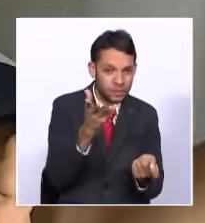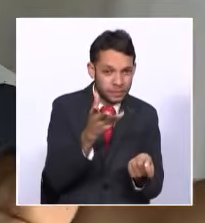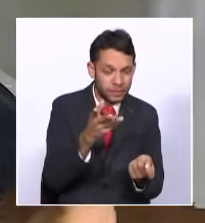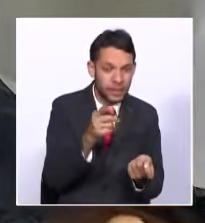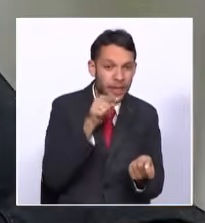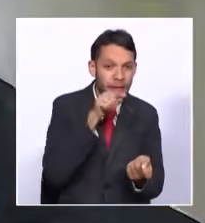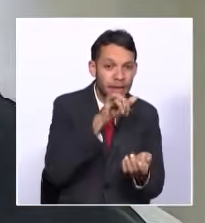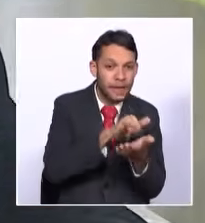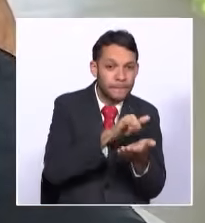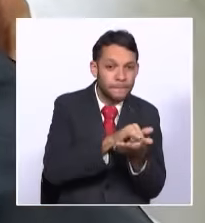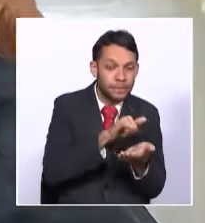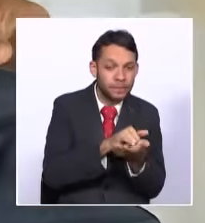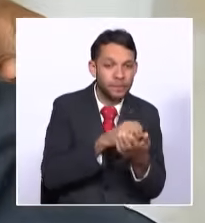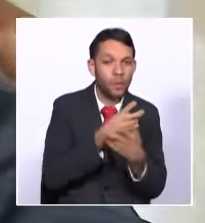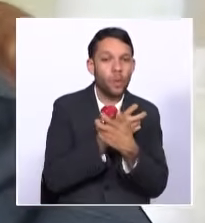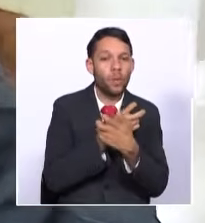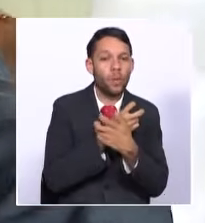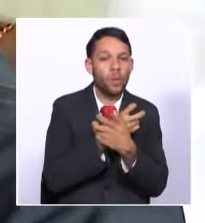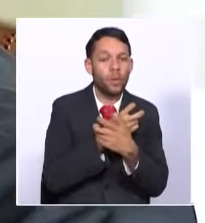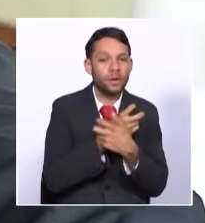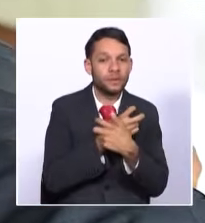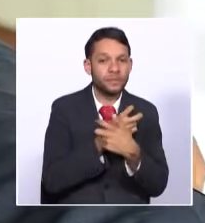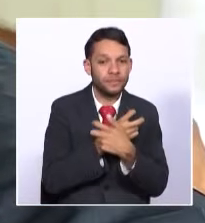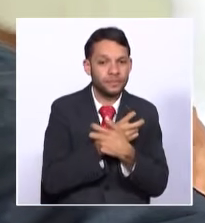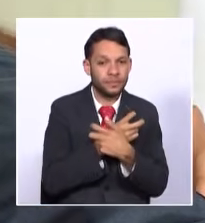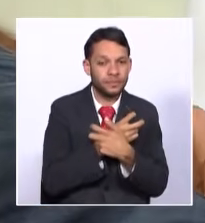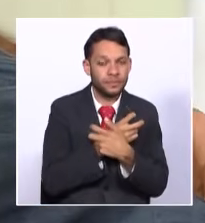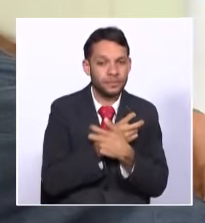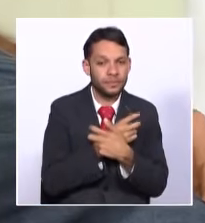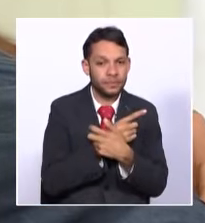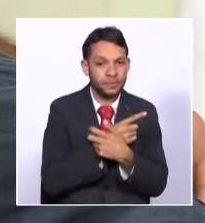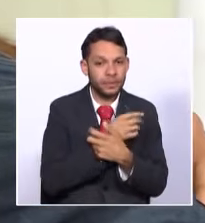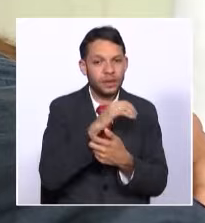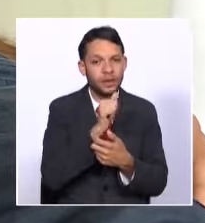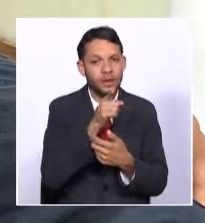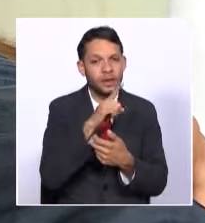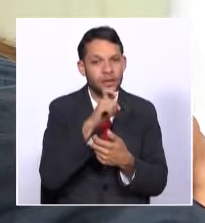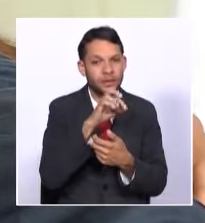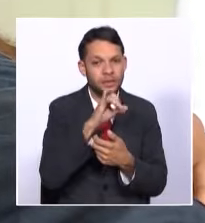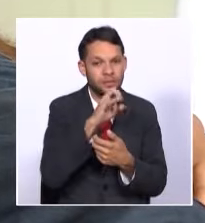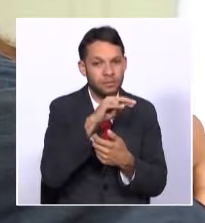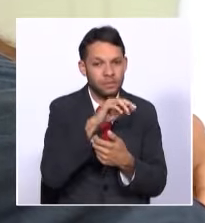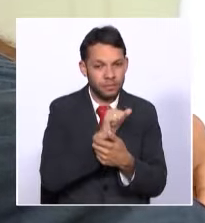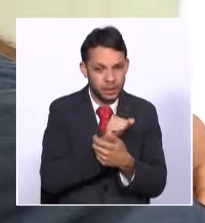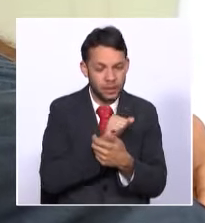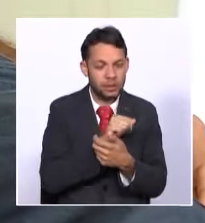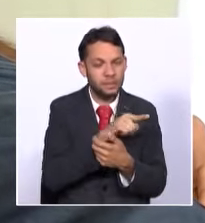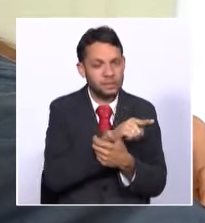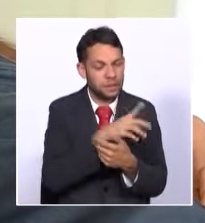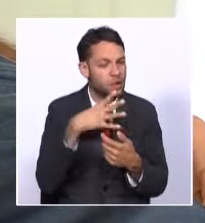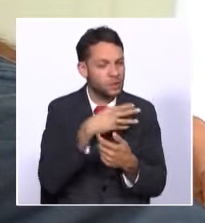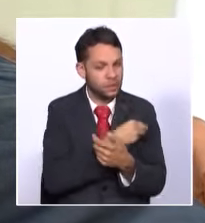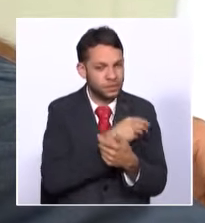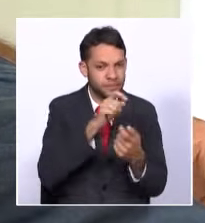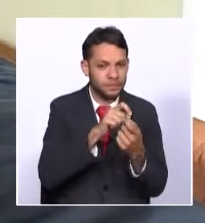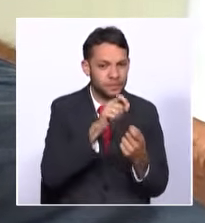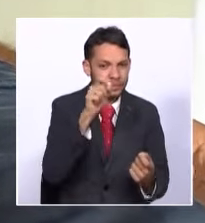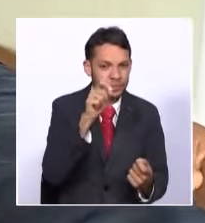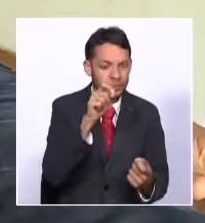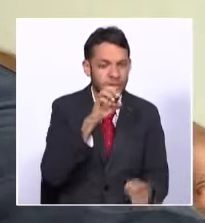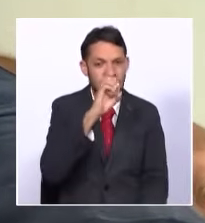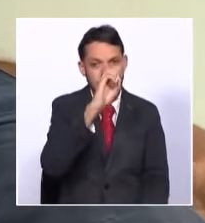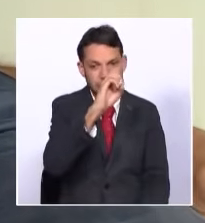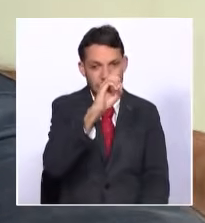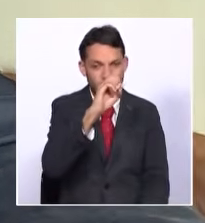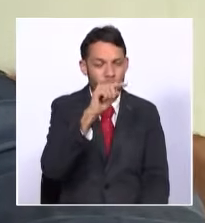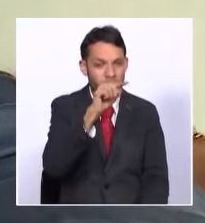tenemos un huesito que se nos sale, eso es la espina ilíaca anterosuperior. Lo que hacemos es ubicar el punto 0 de ahí